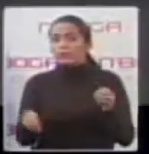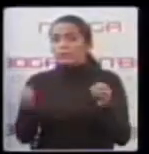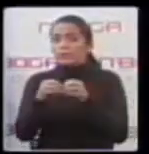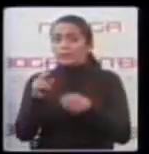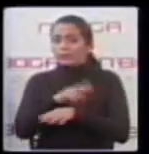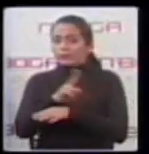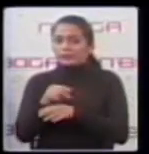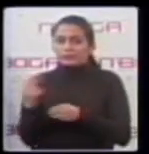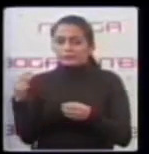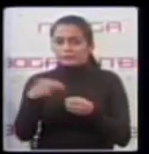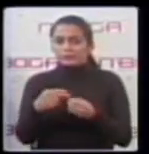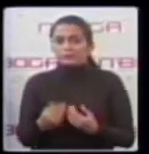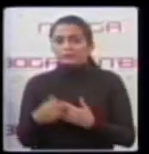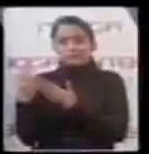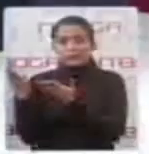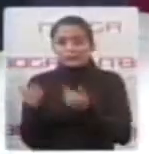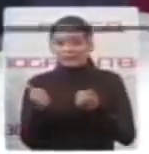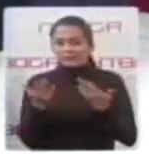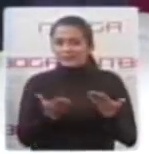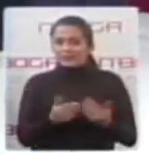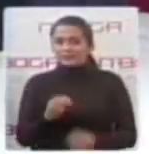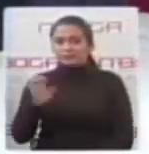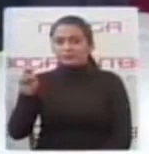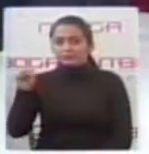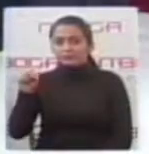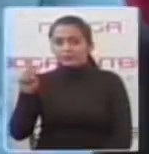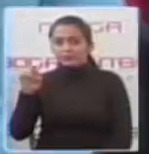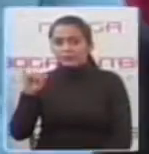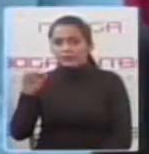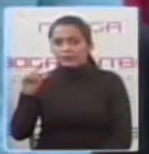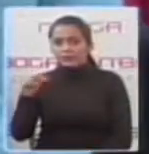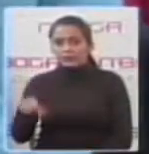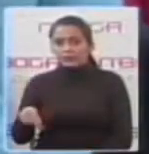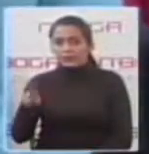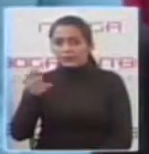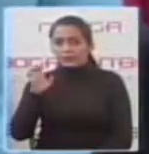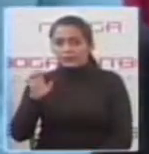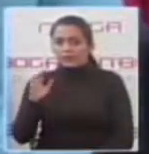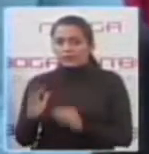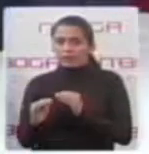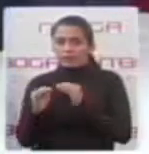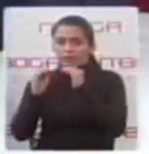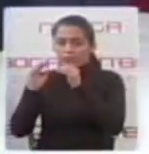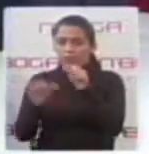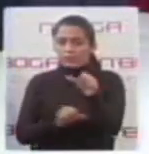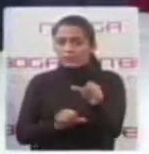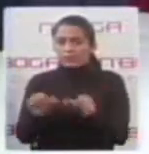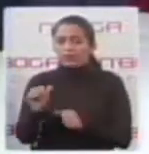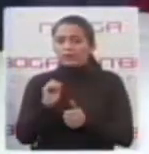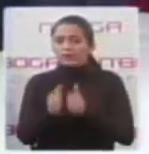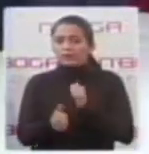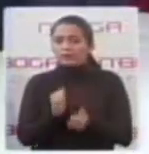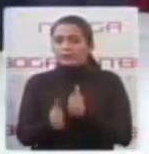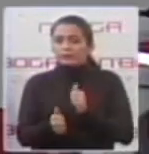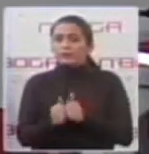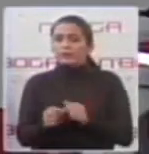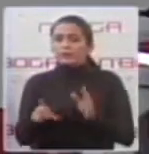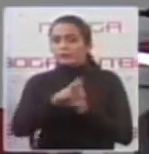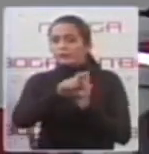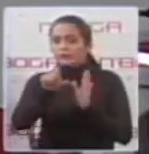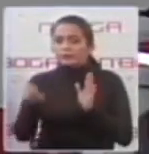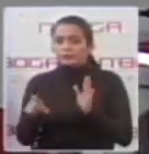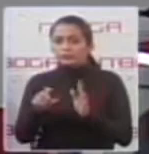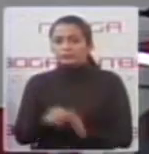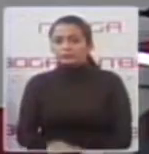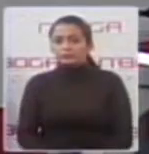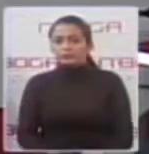esta área. Yo quiero darle la bienvenida a Enrique Avellán. Él es el máster en administración deportiva por Johan Cruyff Institute, con quien